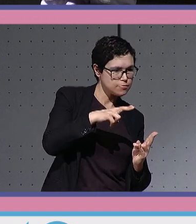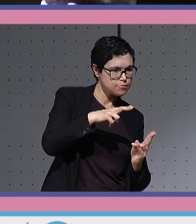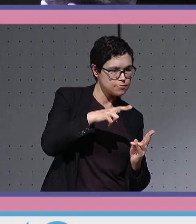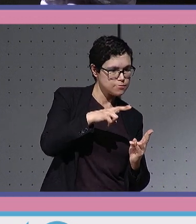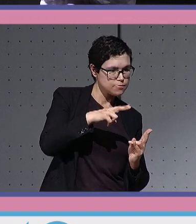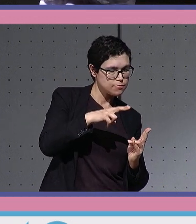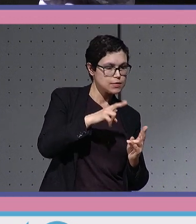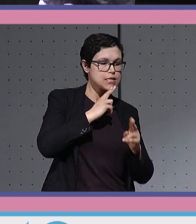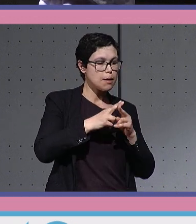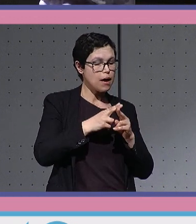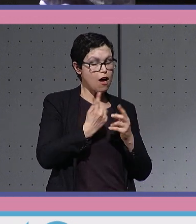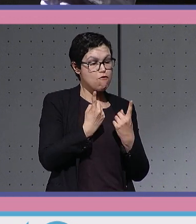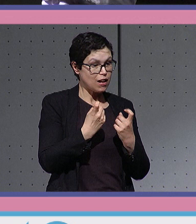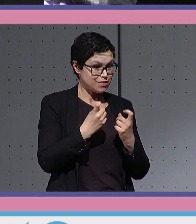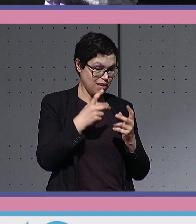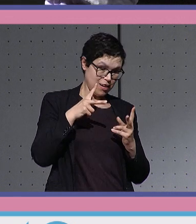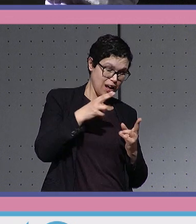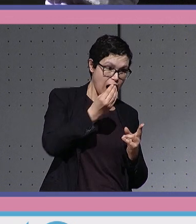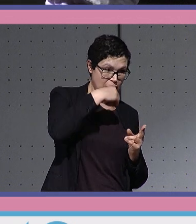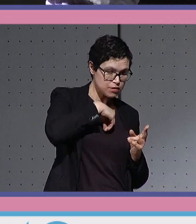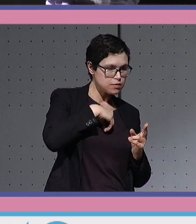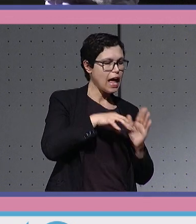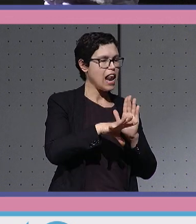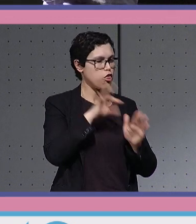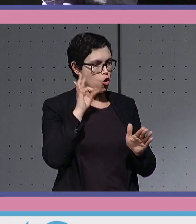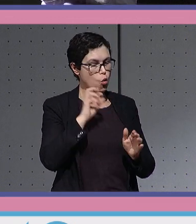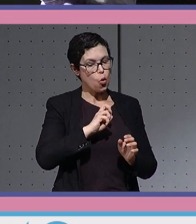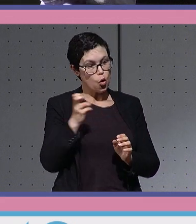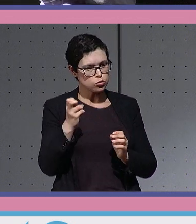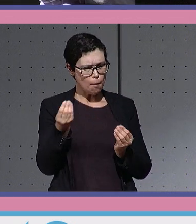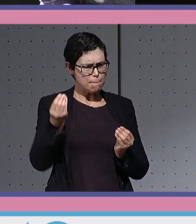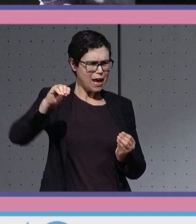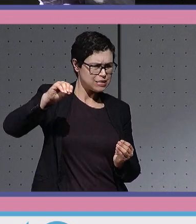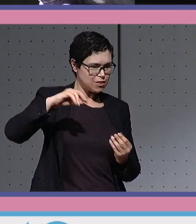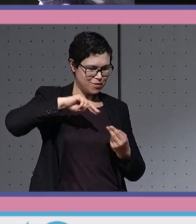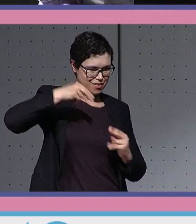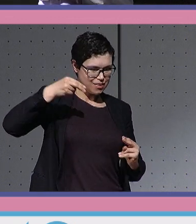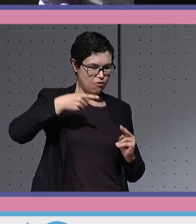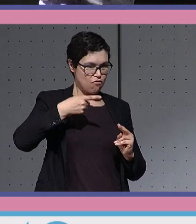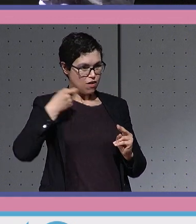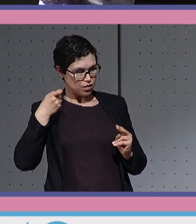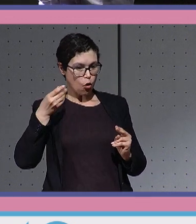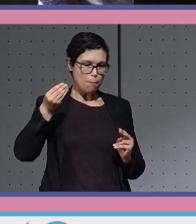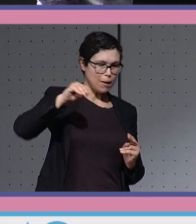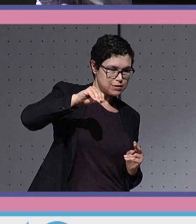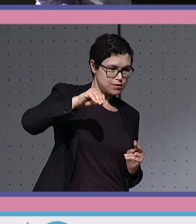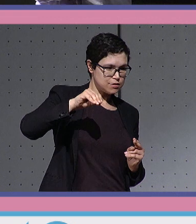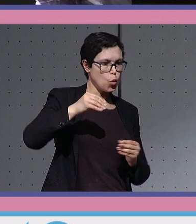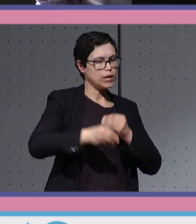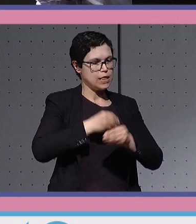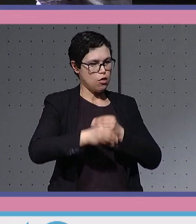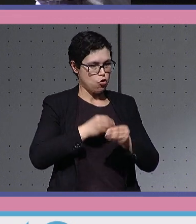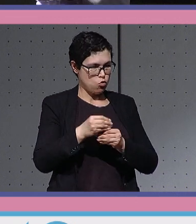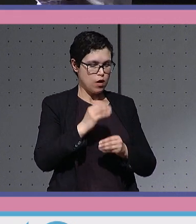llamamos deleción, cuando la tiene de más le llamamos duplicación. Esto es bastante común en algunas áreas donde tenemos varias hojas. Se llaman